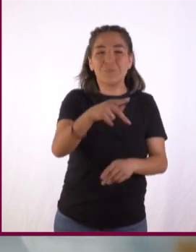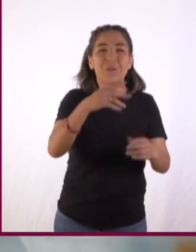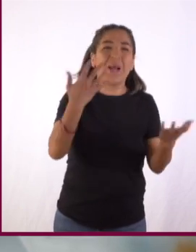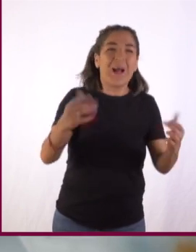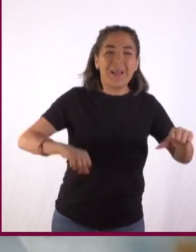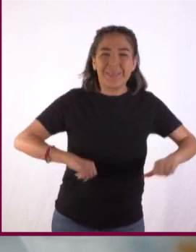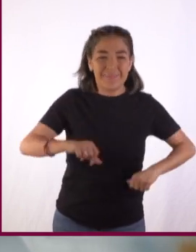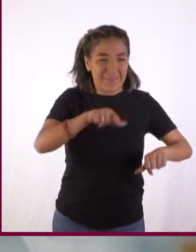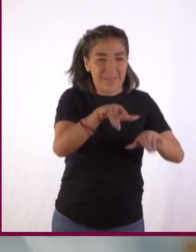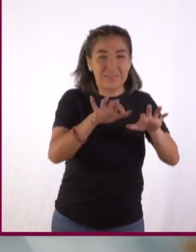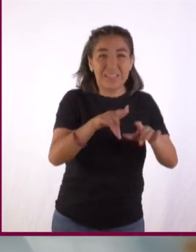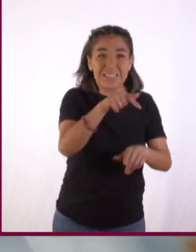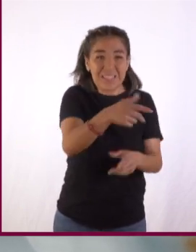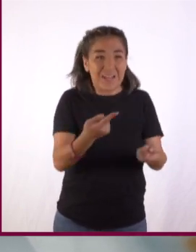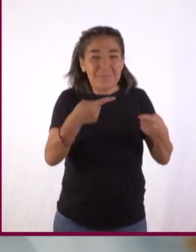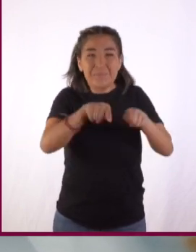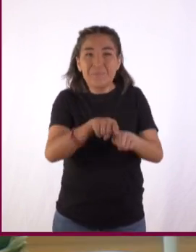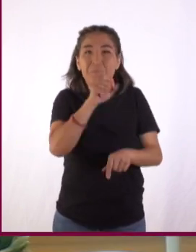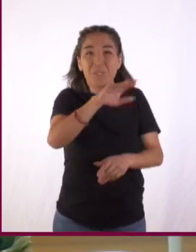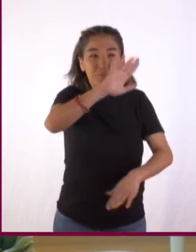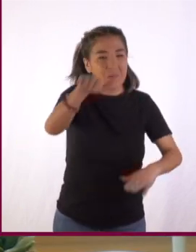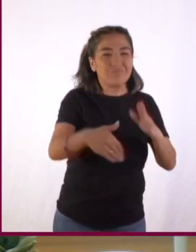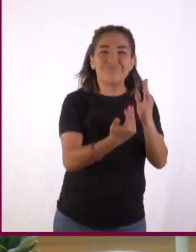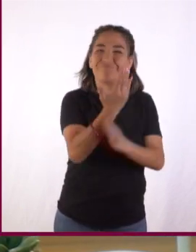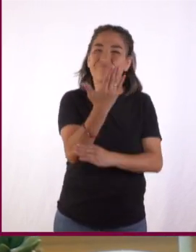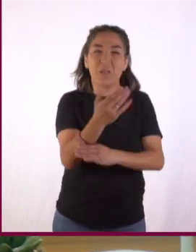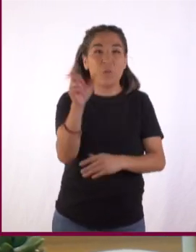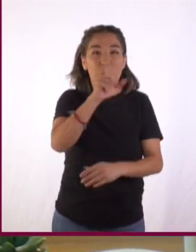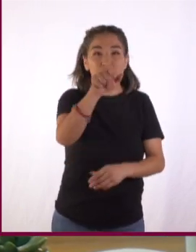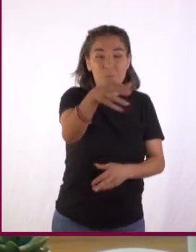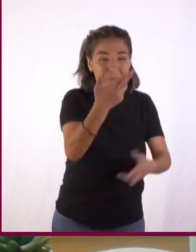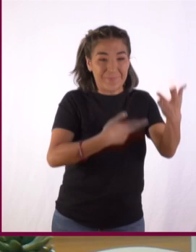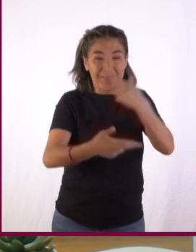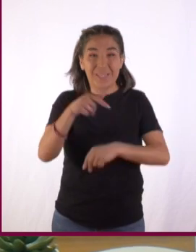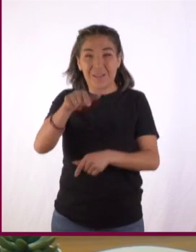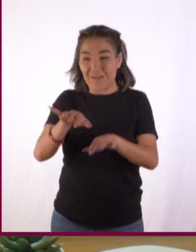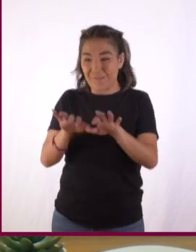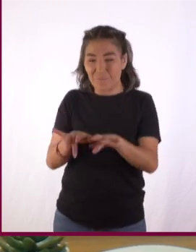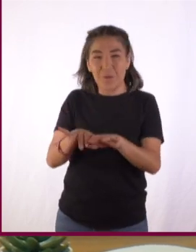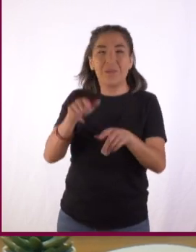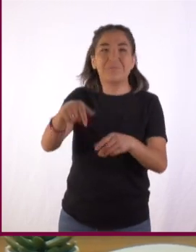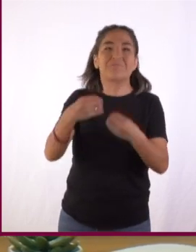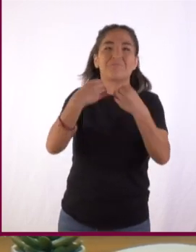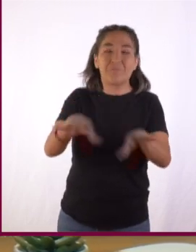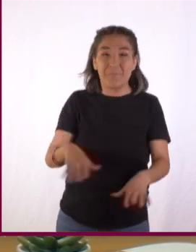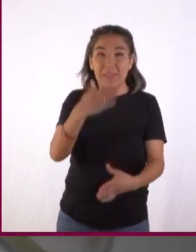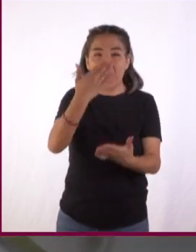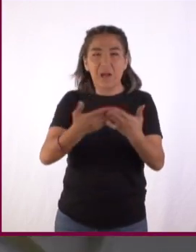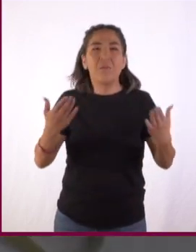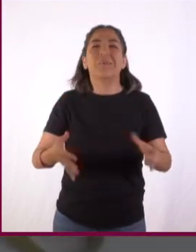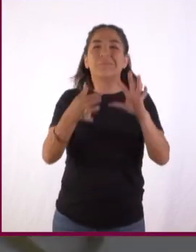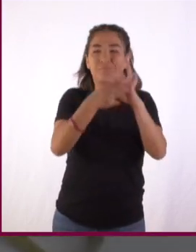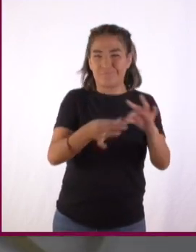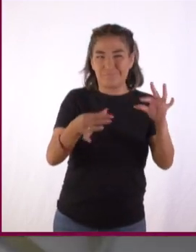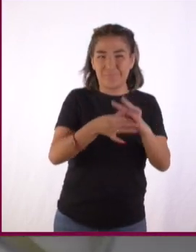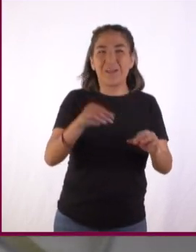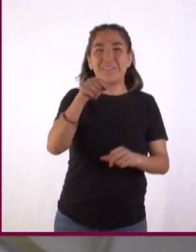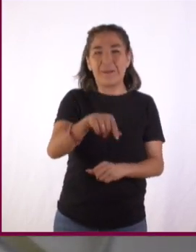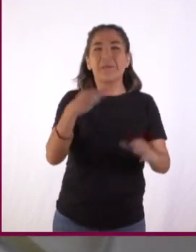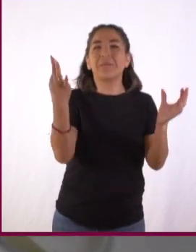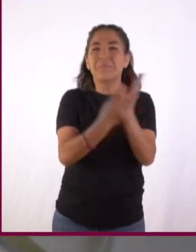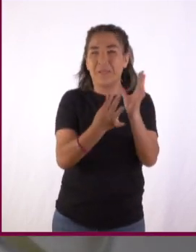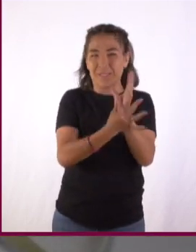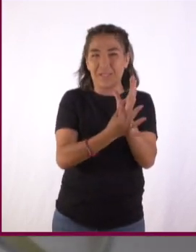de nuestras tareas se mantuviera intacto hasta el otro día, cuando regresáramos a la computadora. Hasta ahora he hablado